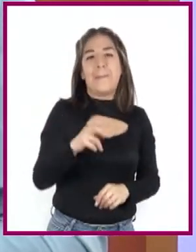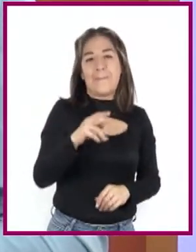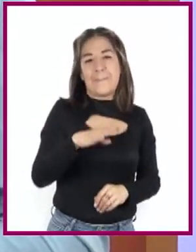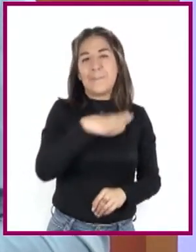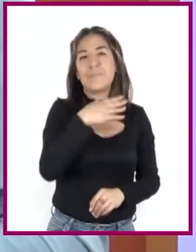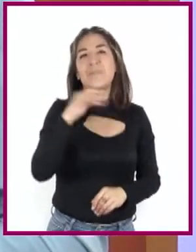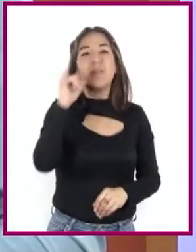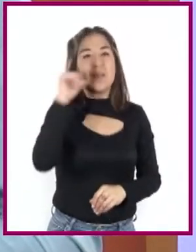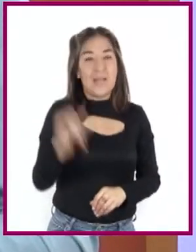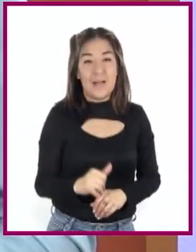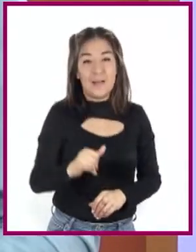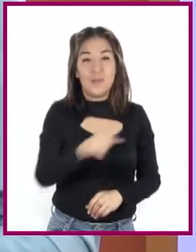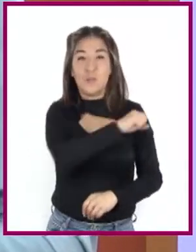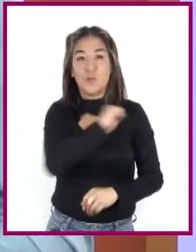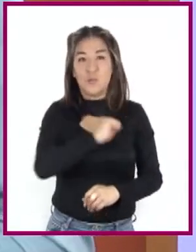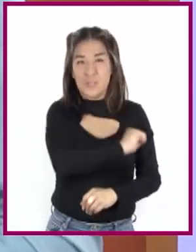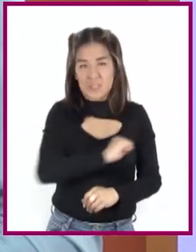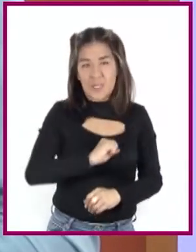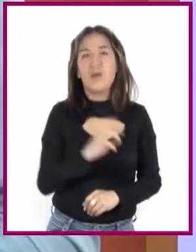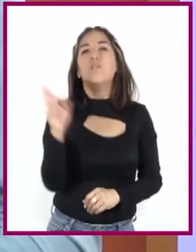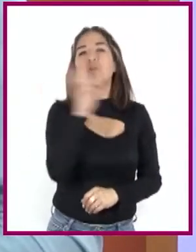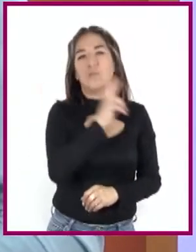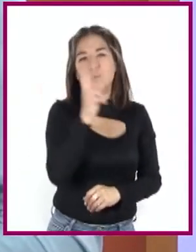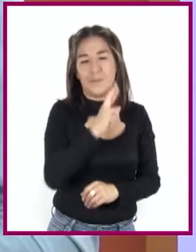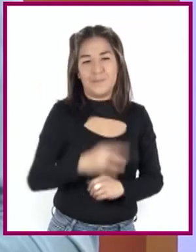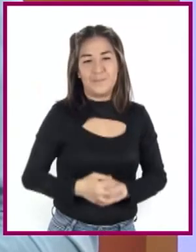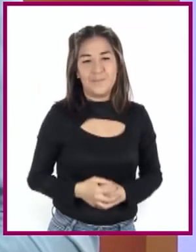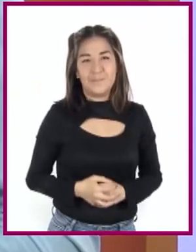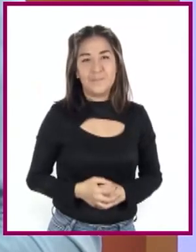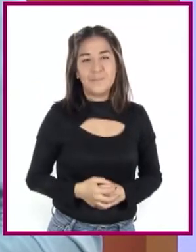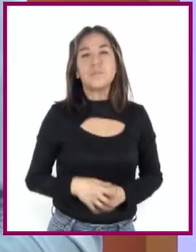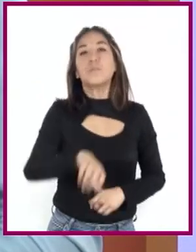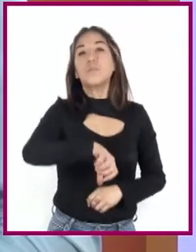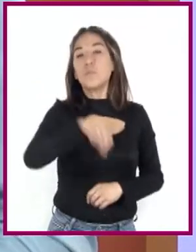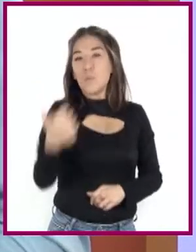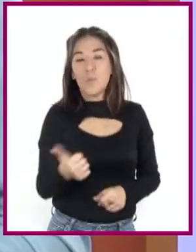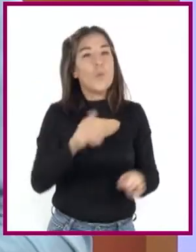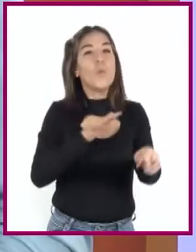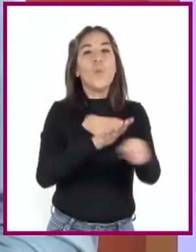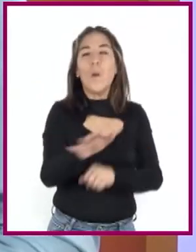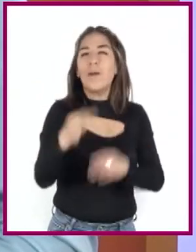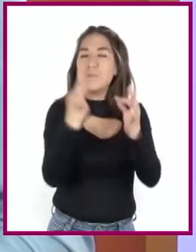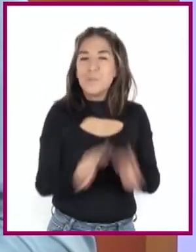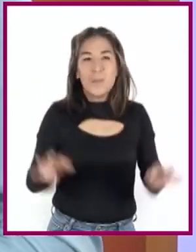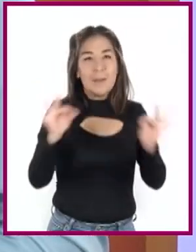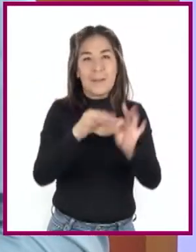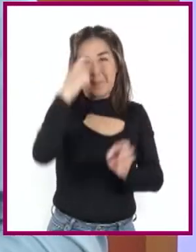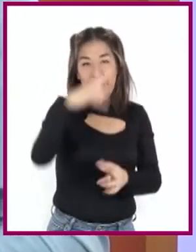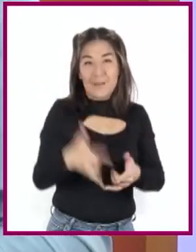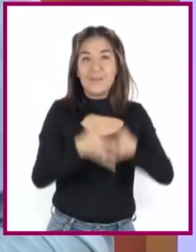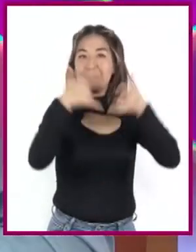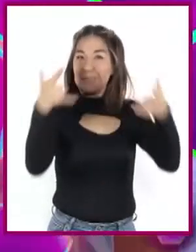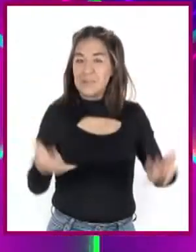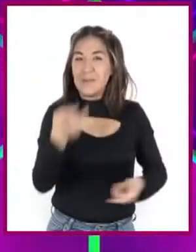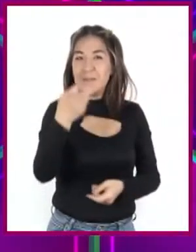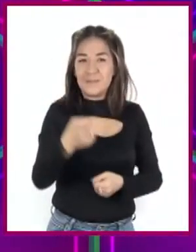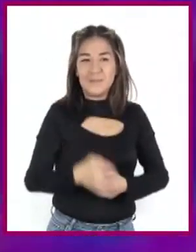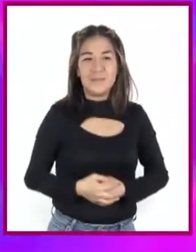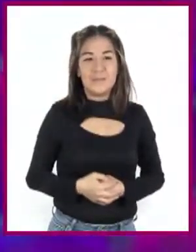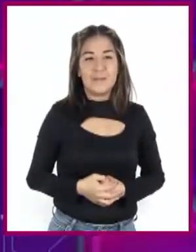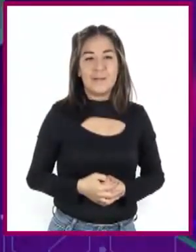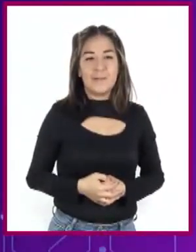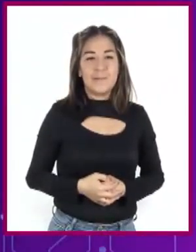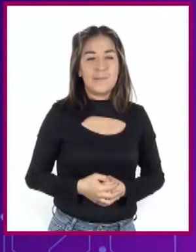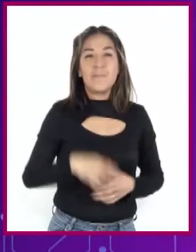Italia, Suiza o Rusia. La otra pareja clave en la historia de la telegrafía fue la formada por